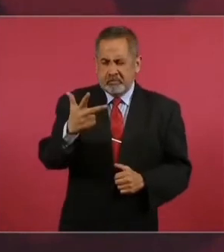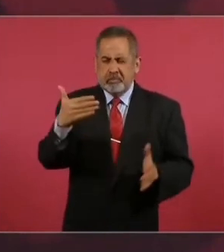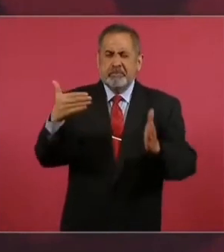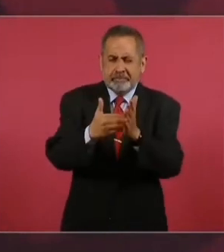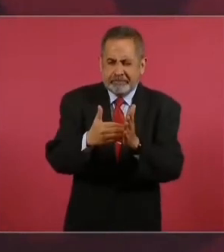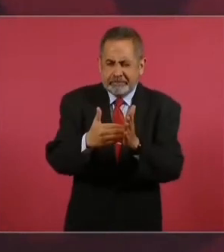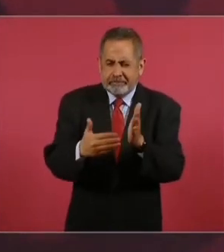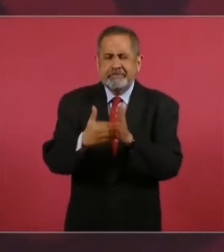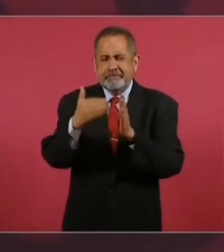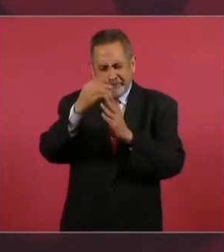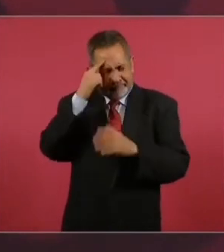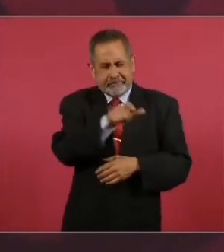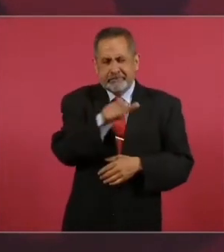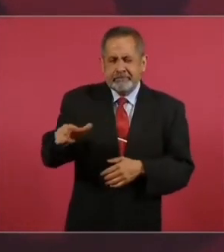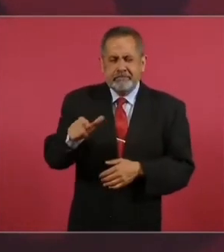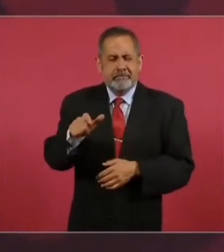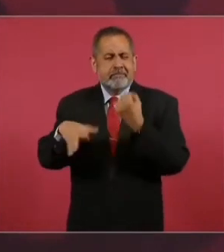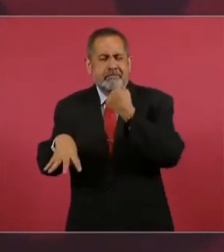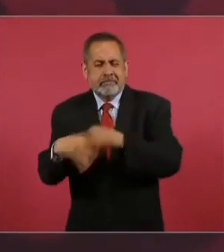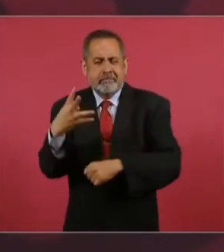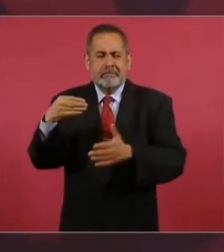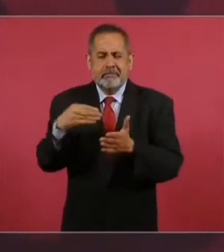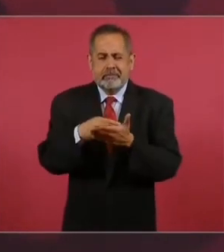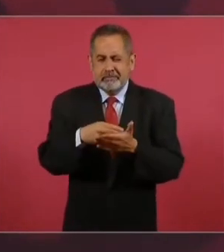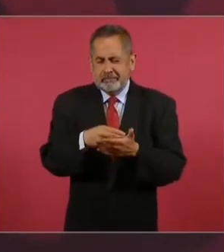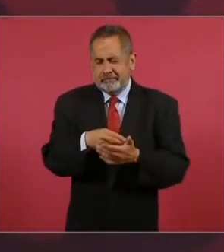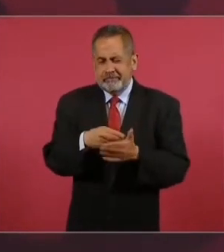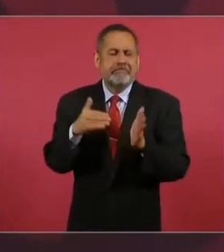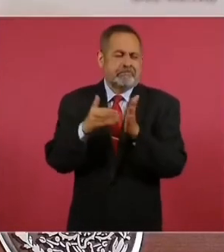8,000 millones, tenía que pagar 14, algo así.